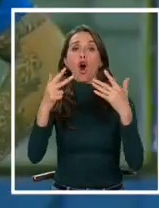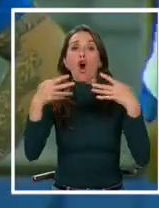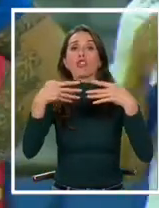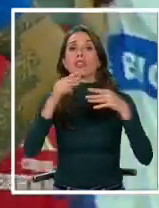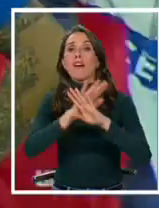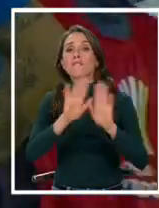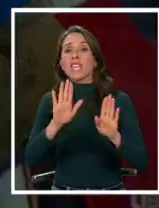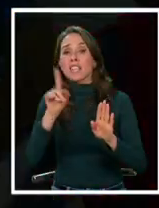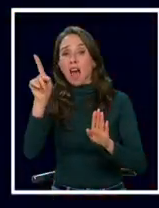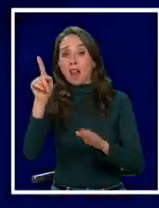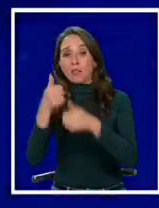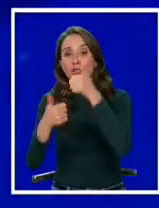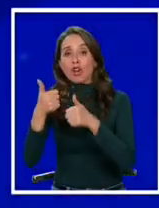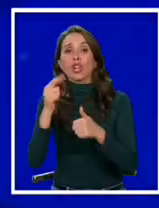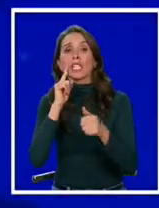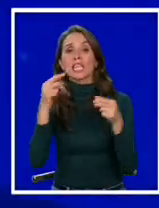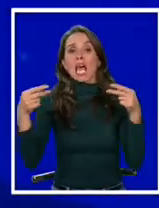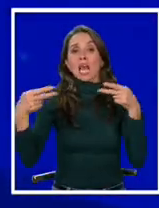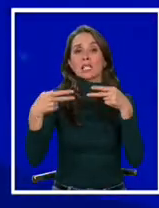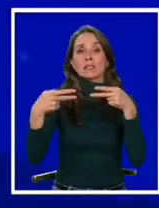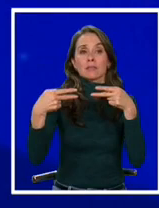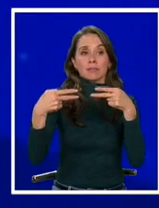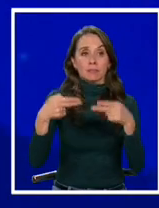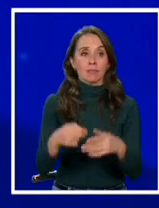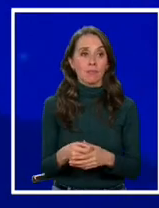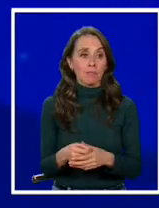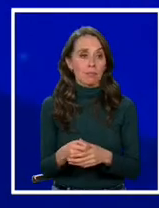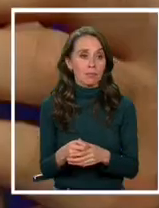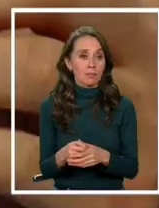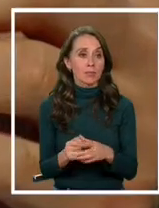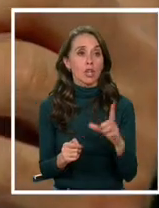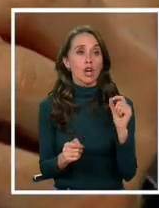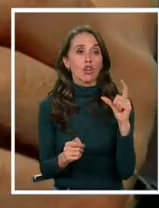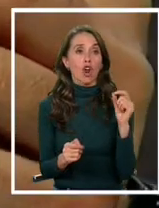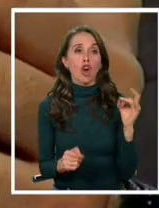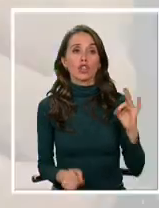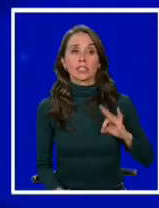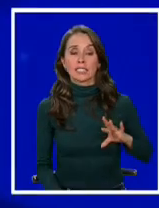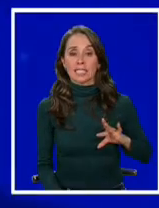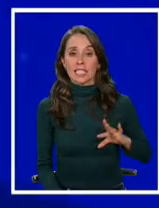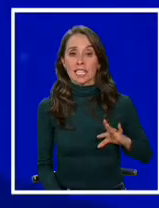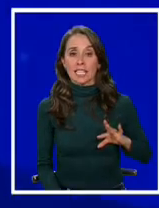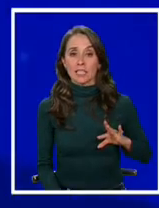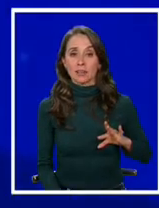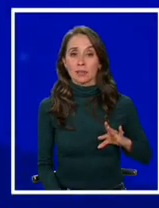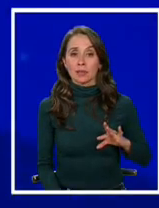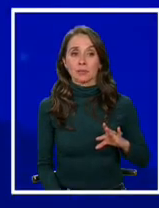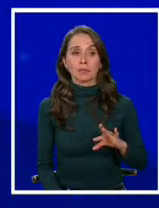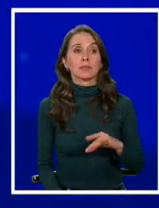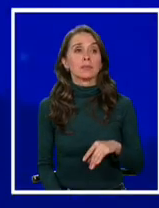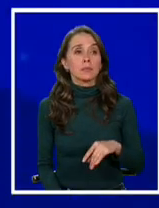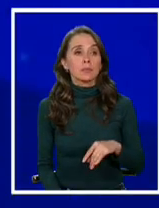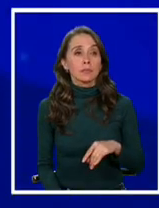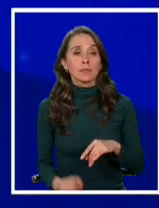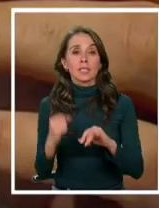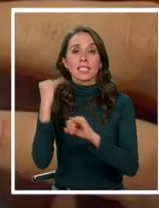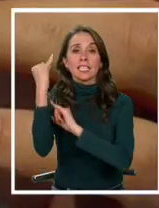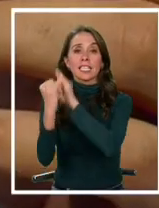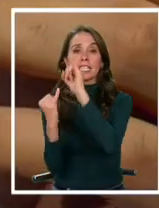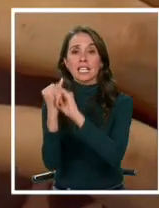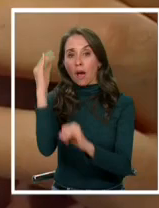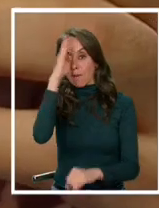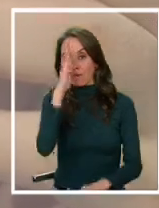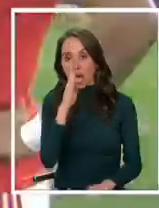del torneo colo chile internacional